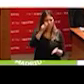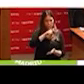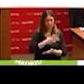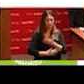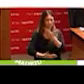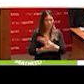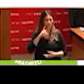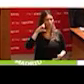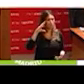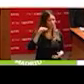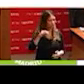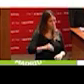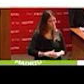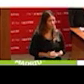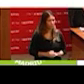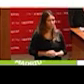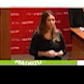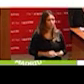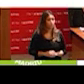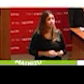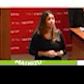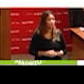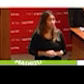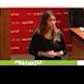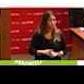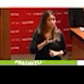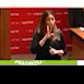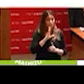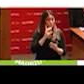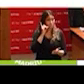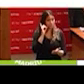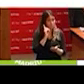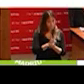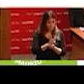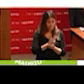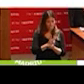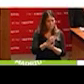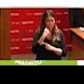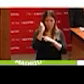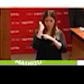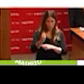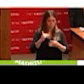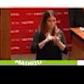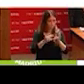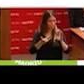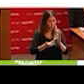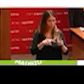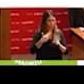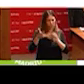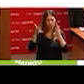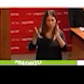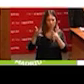discapacidad intelectual y en esa apuesta han recibido el el apoyo técnico y